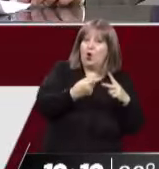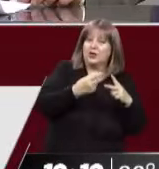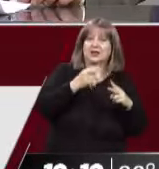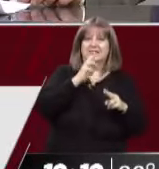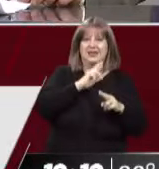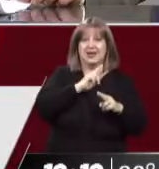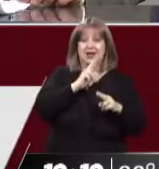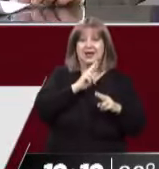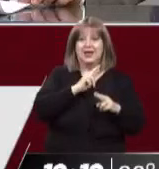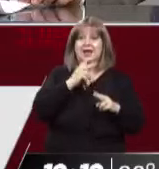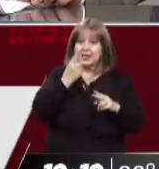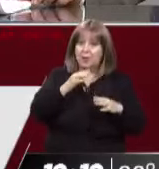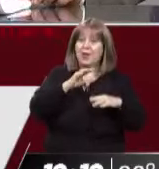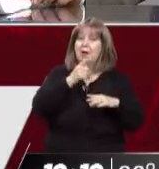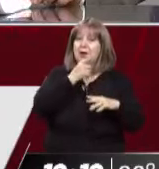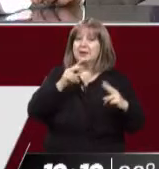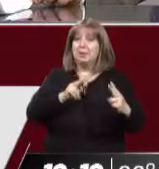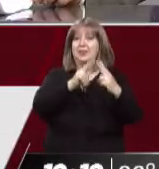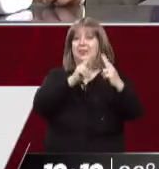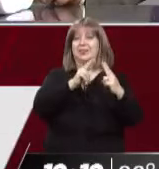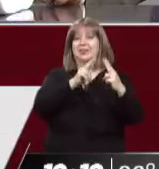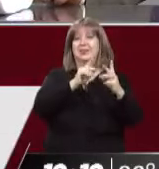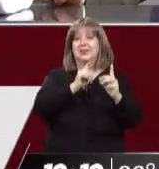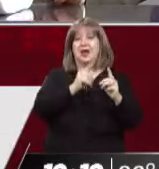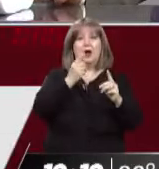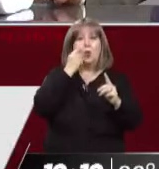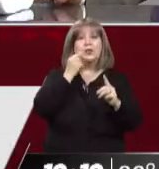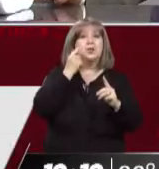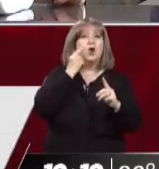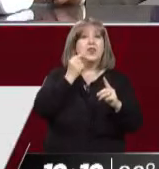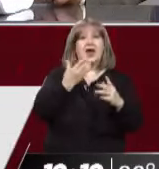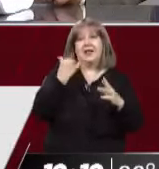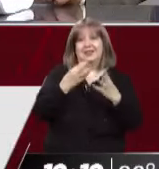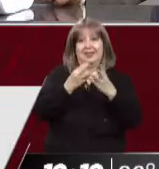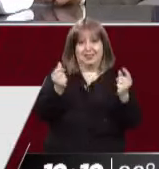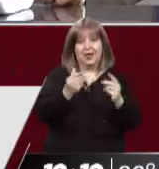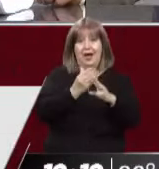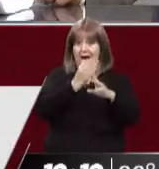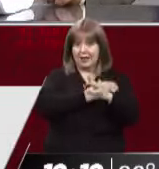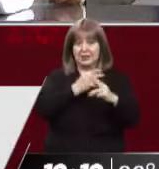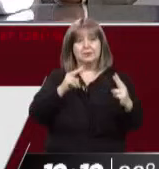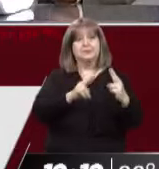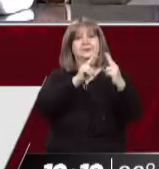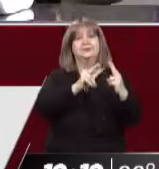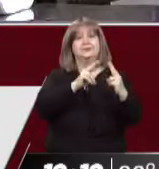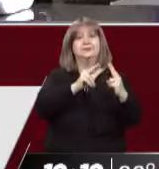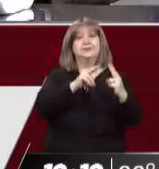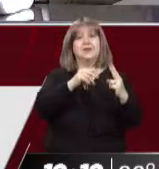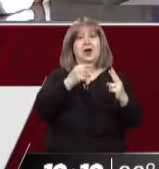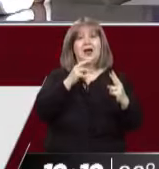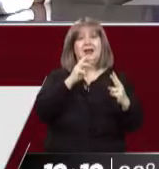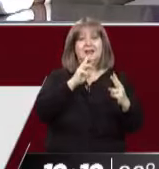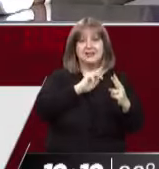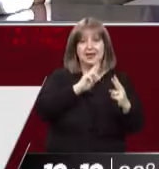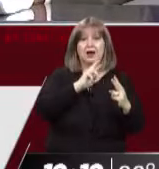que también habría estado con Abigail estos últimos días antes de la desaparición, y es por eso que también la fiscalía busca